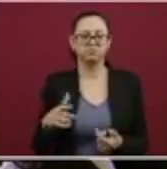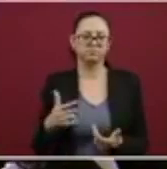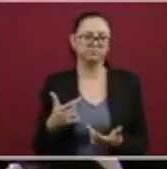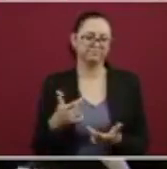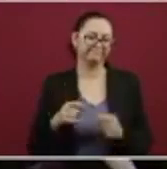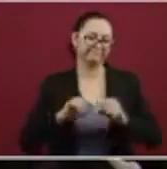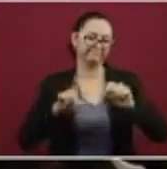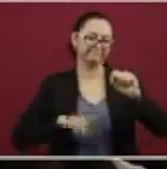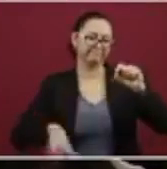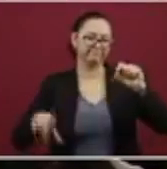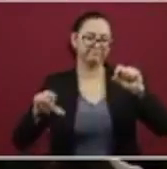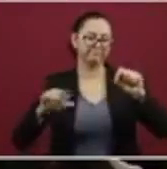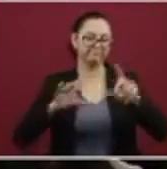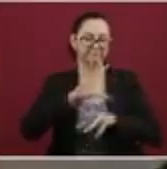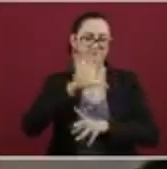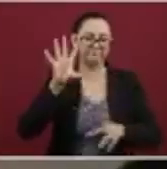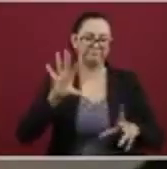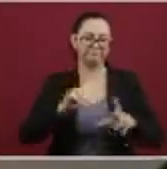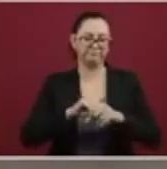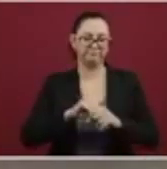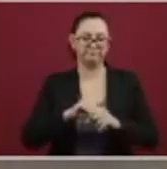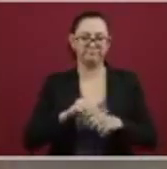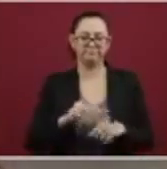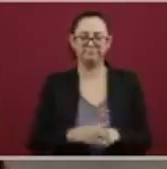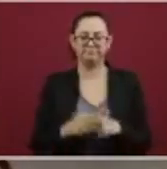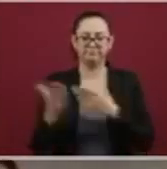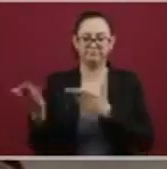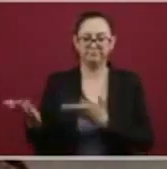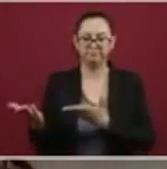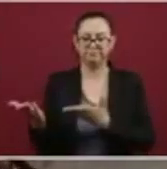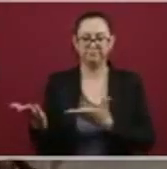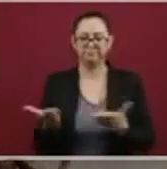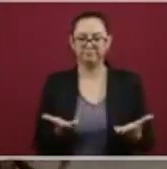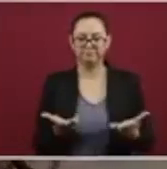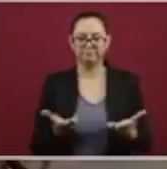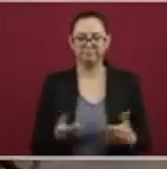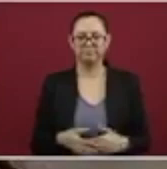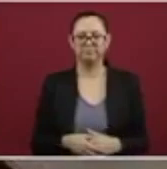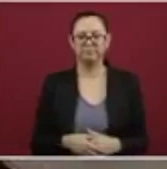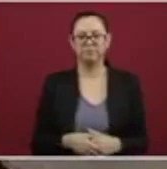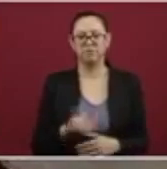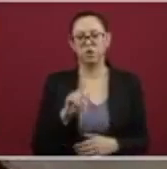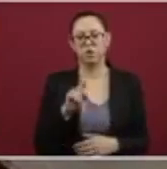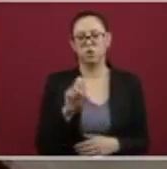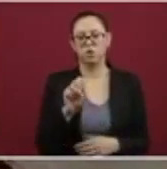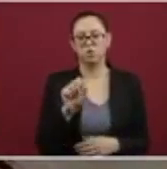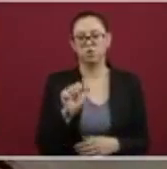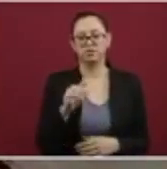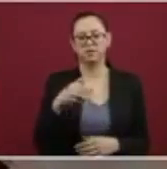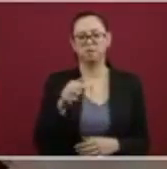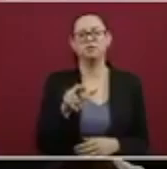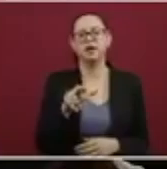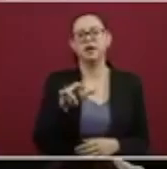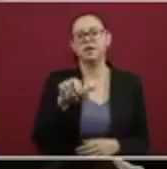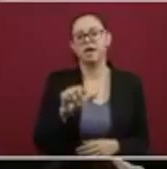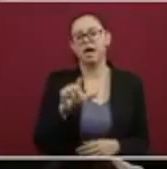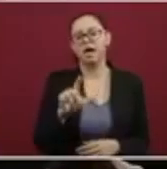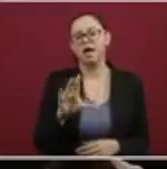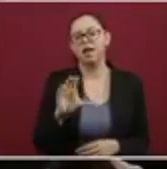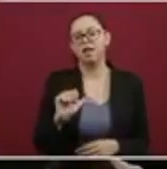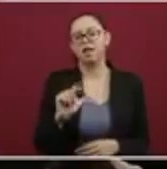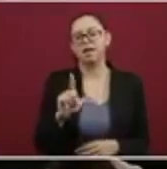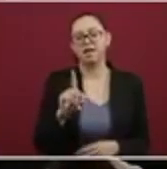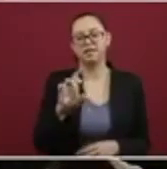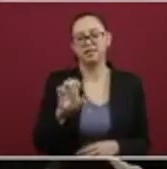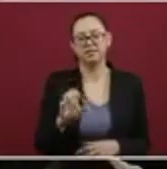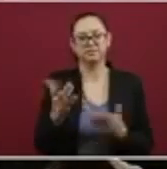la República. Entonces, vamos a darle la palabra a Luisa María Alcalde para que ella